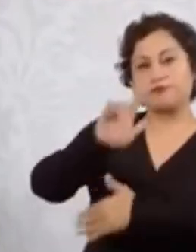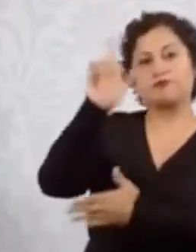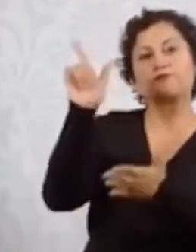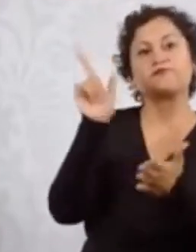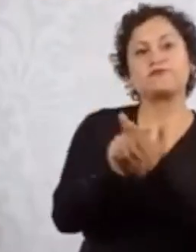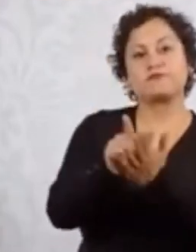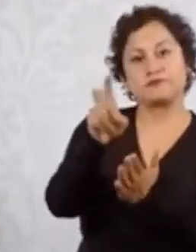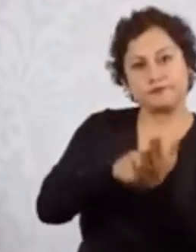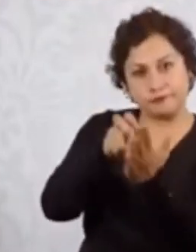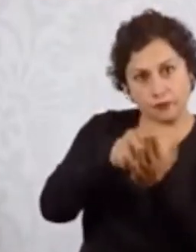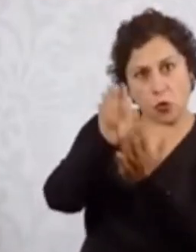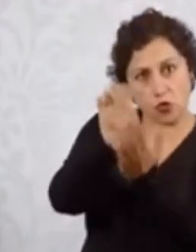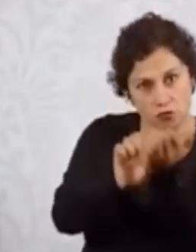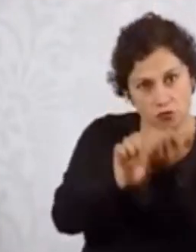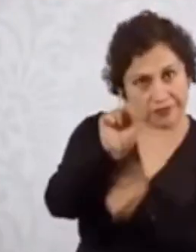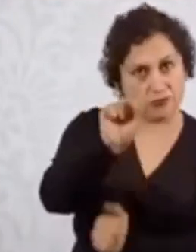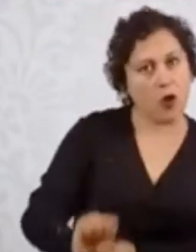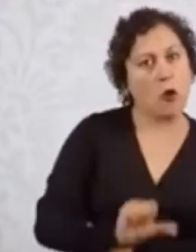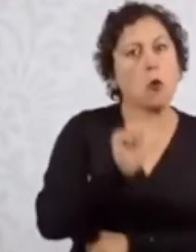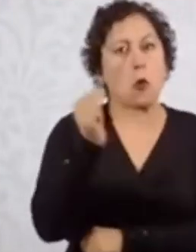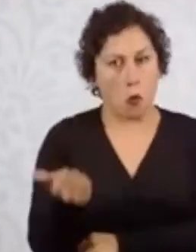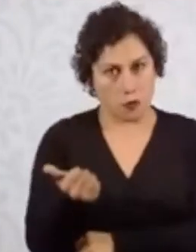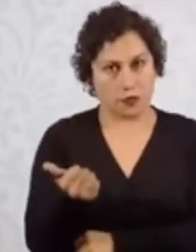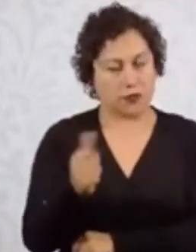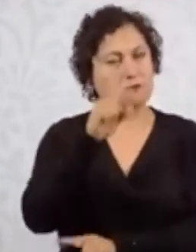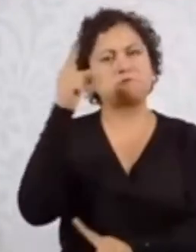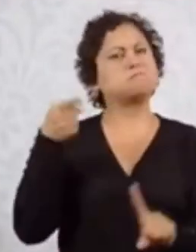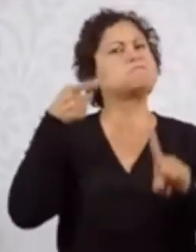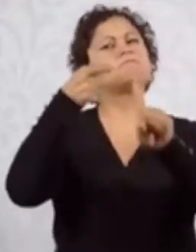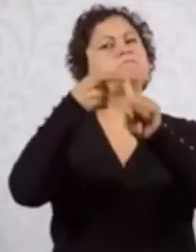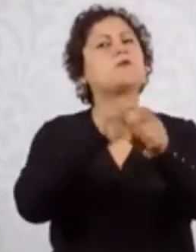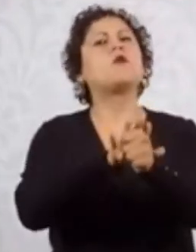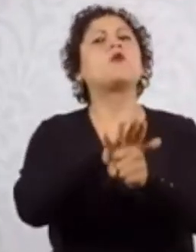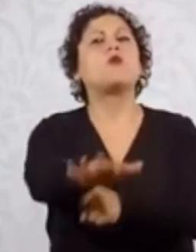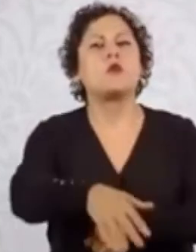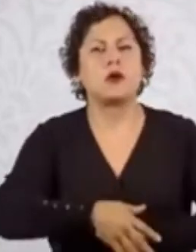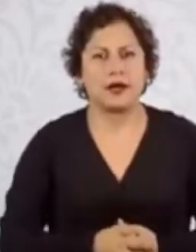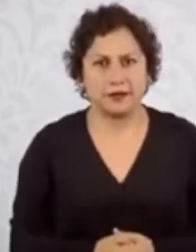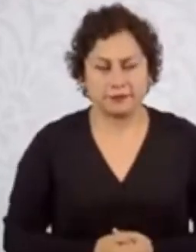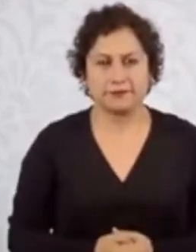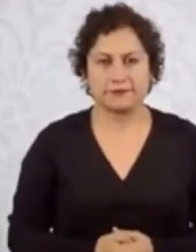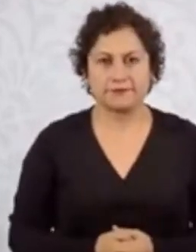de cara al medio ambiente. Yo la vi como una especie de